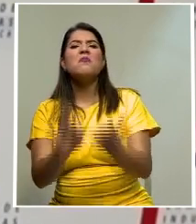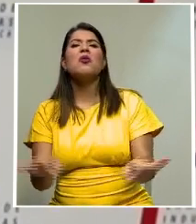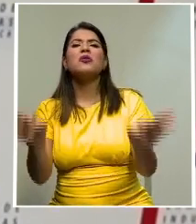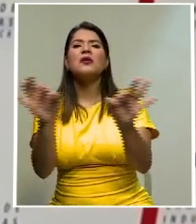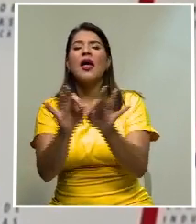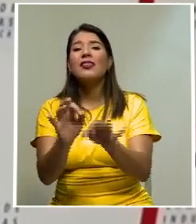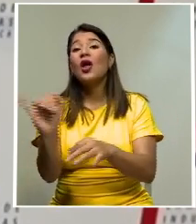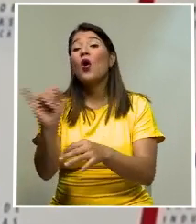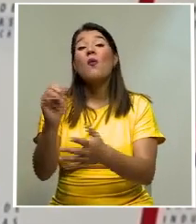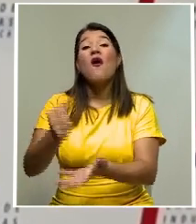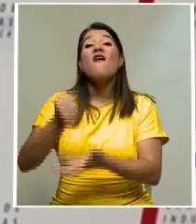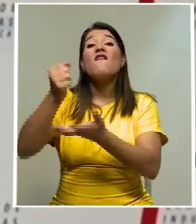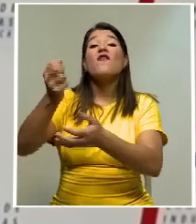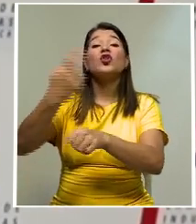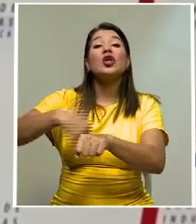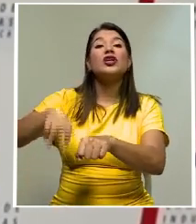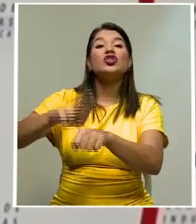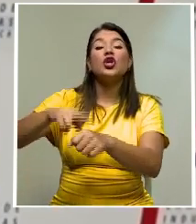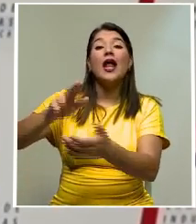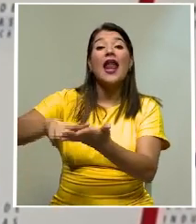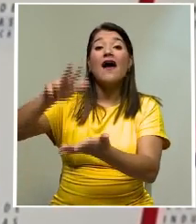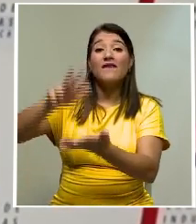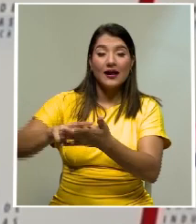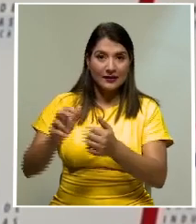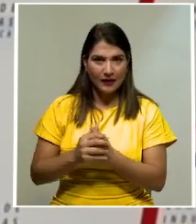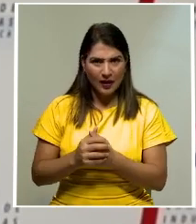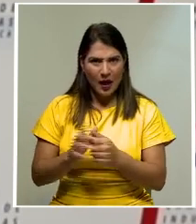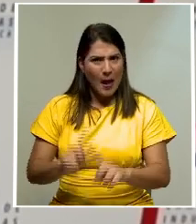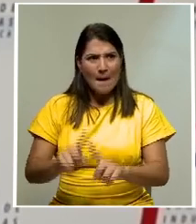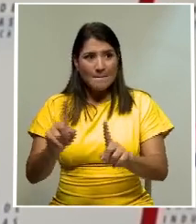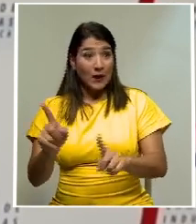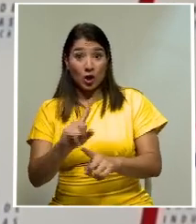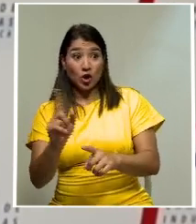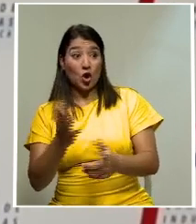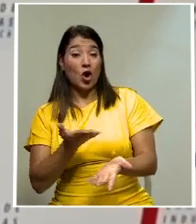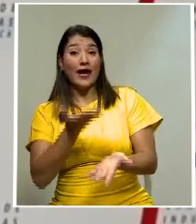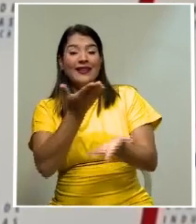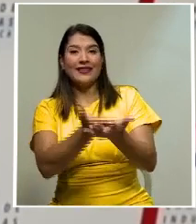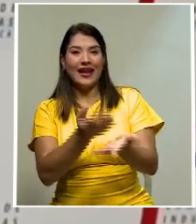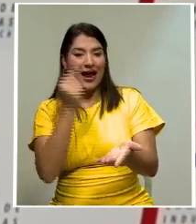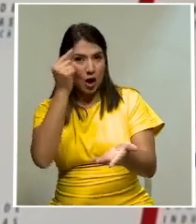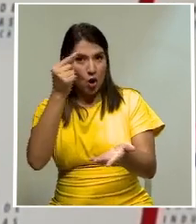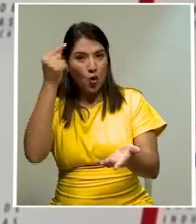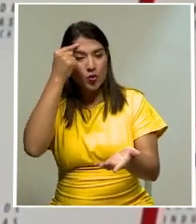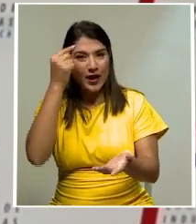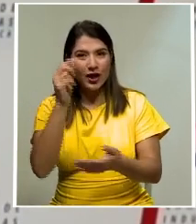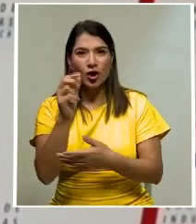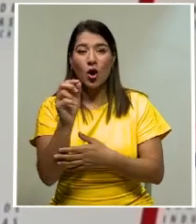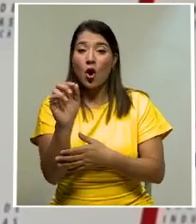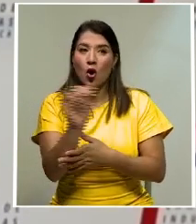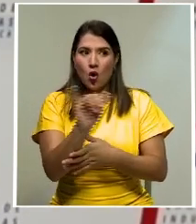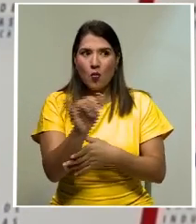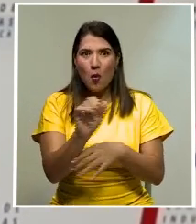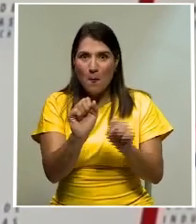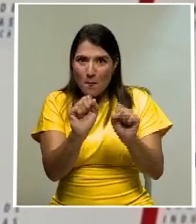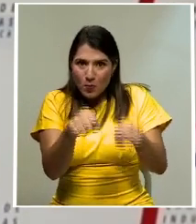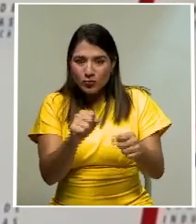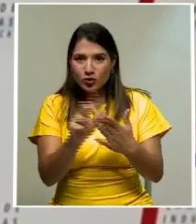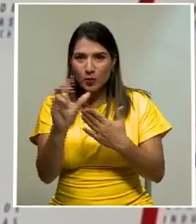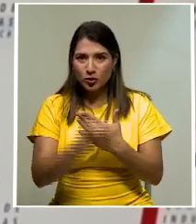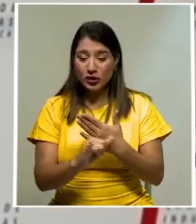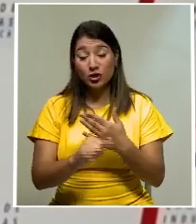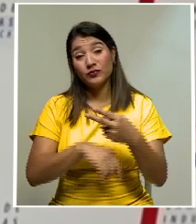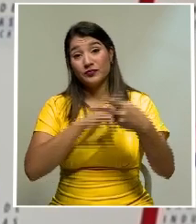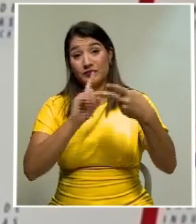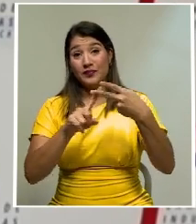Nacional de Avales, que no convoca a la Asamblea Legislativa como una propuesta técnica y políticamente viable. Y por otro